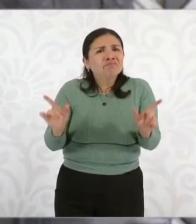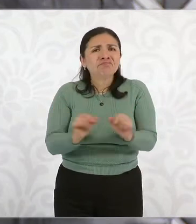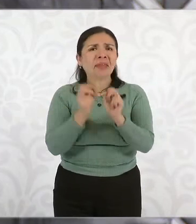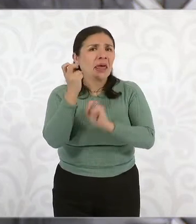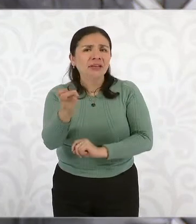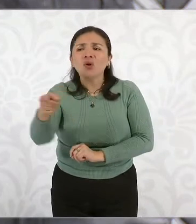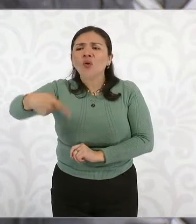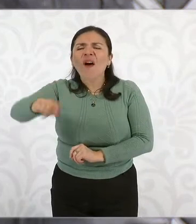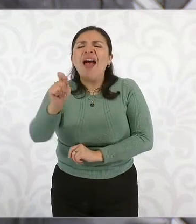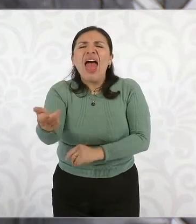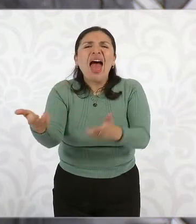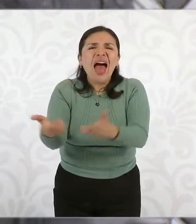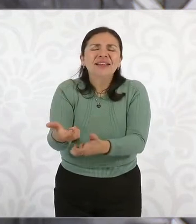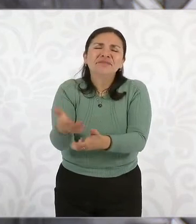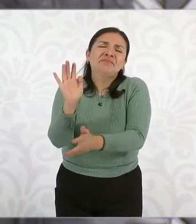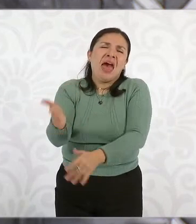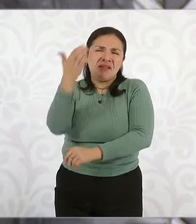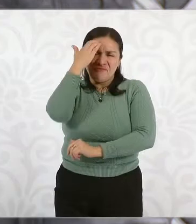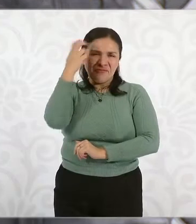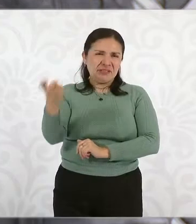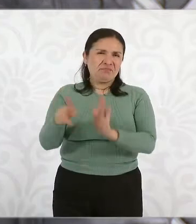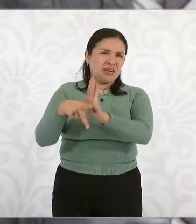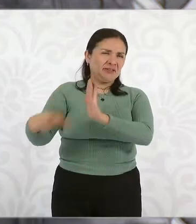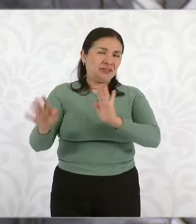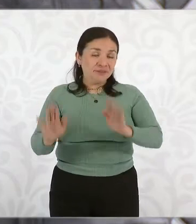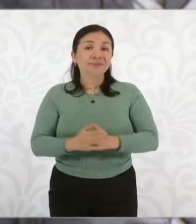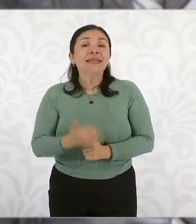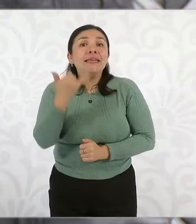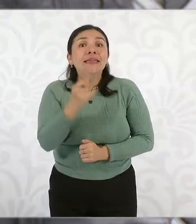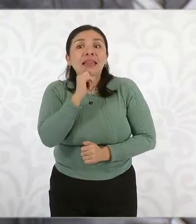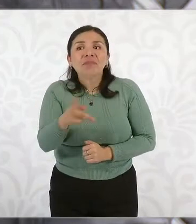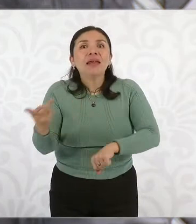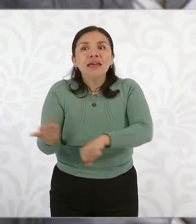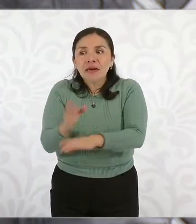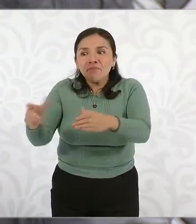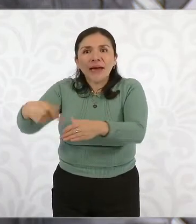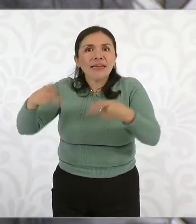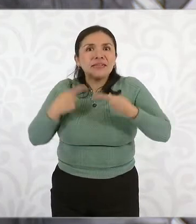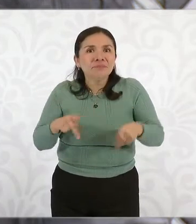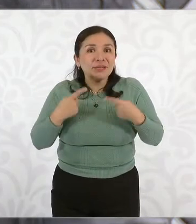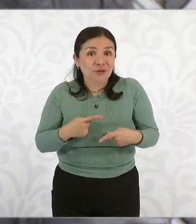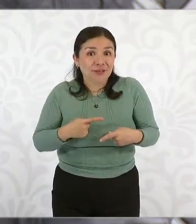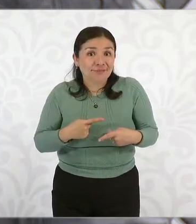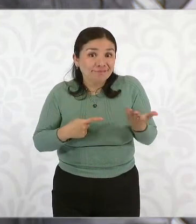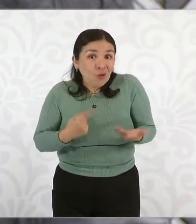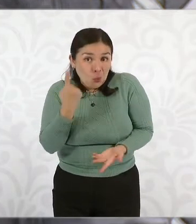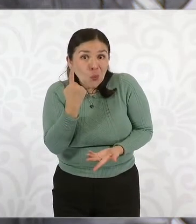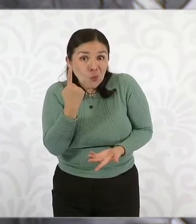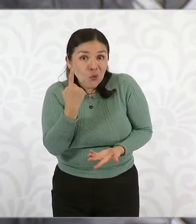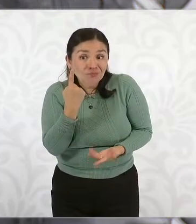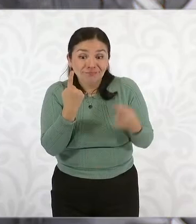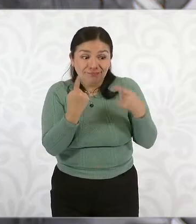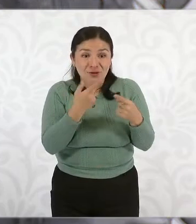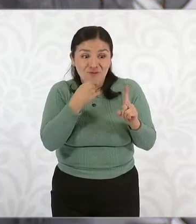lo que hacen y además, ¿qué pasa con ellos? Bueno, uno de ellos pues es un